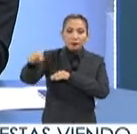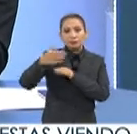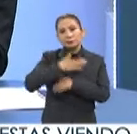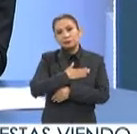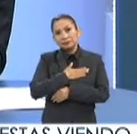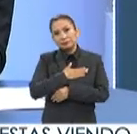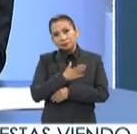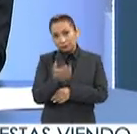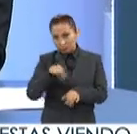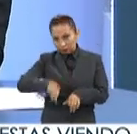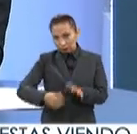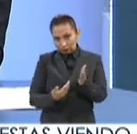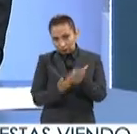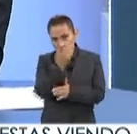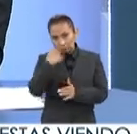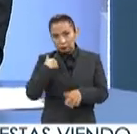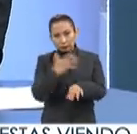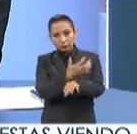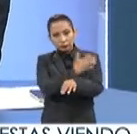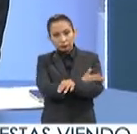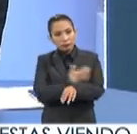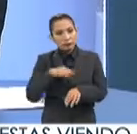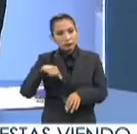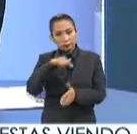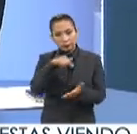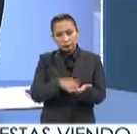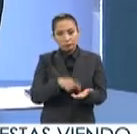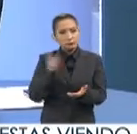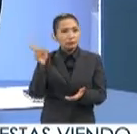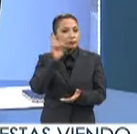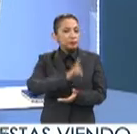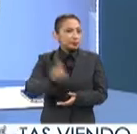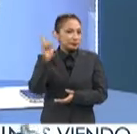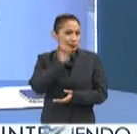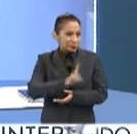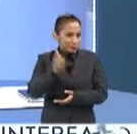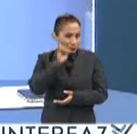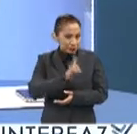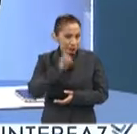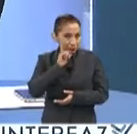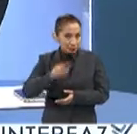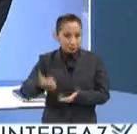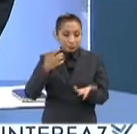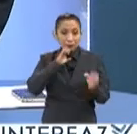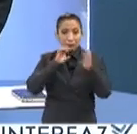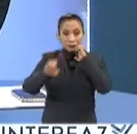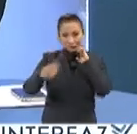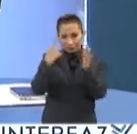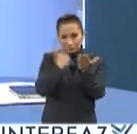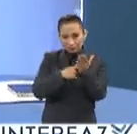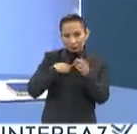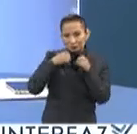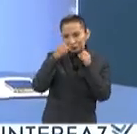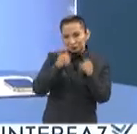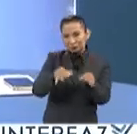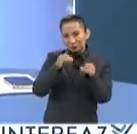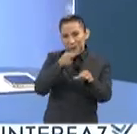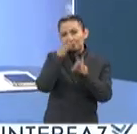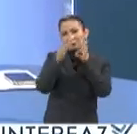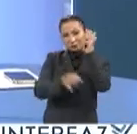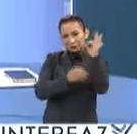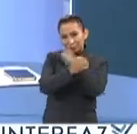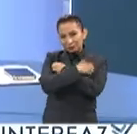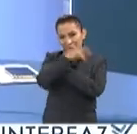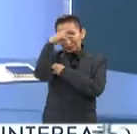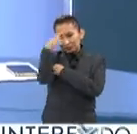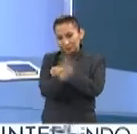bueno, pues esta mañana se encuentra con nosotros en el estudio una reportera dentro de esta Agencia Informativa de